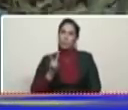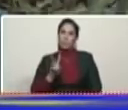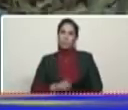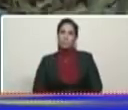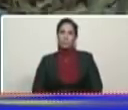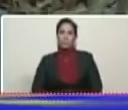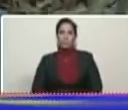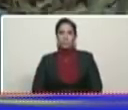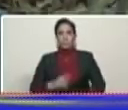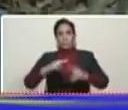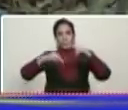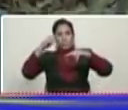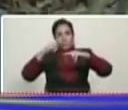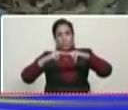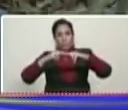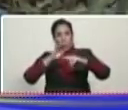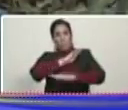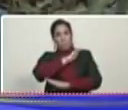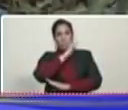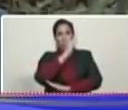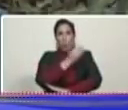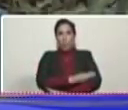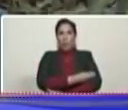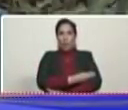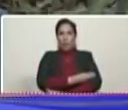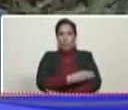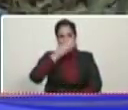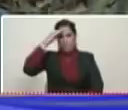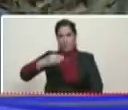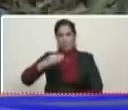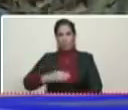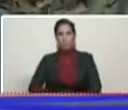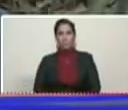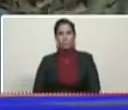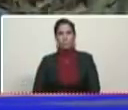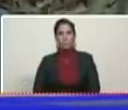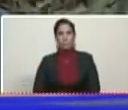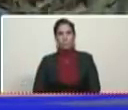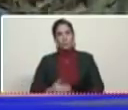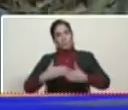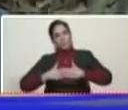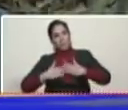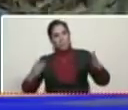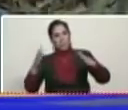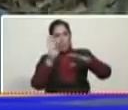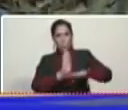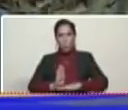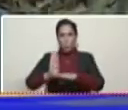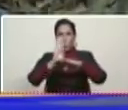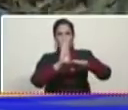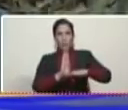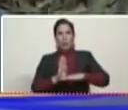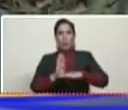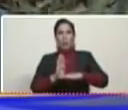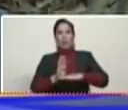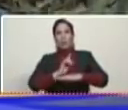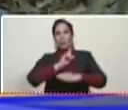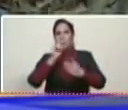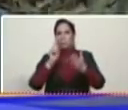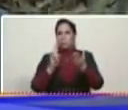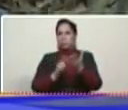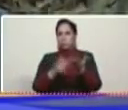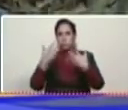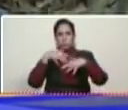La construcción del poder militar que permita resguardar la integridad territorial del